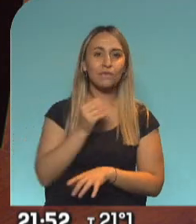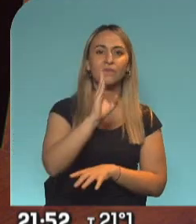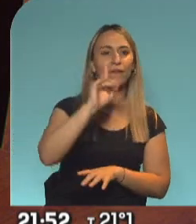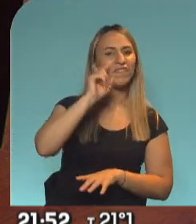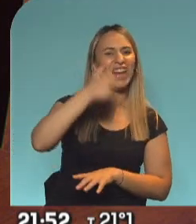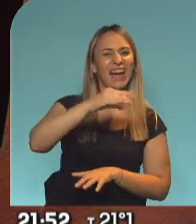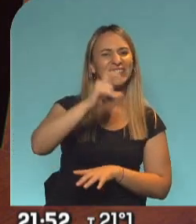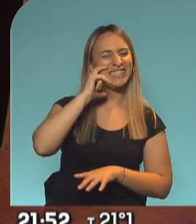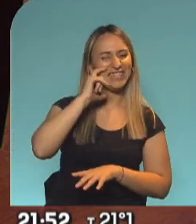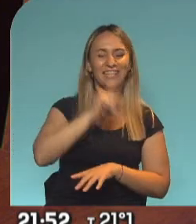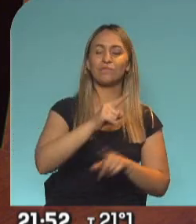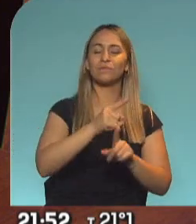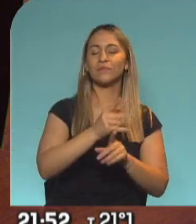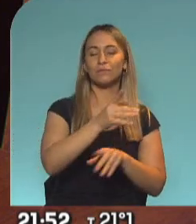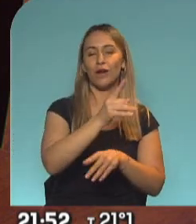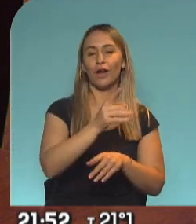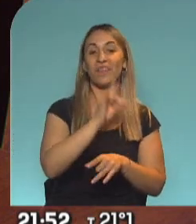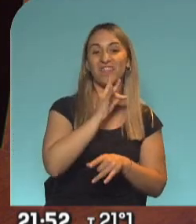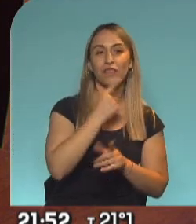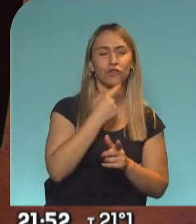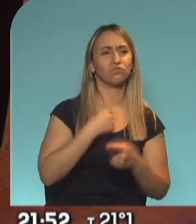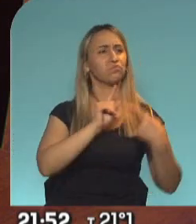tiene Papá Noel? Bueno, el ministro de Comercio Exterior